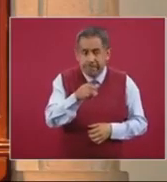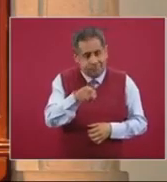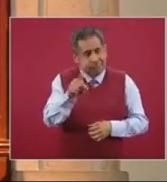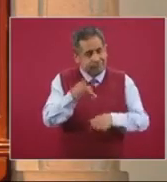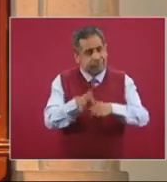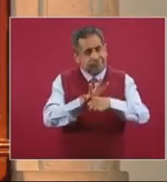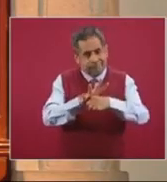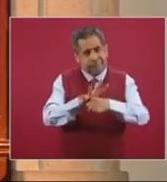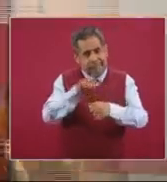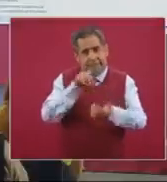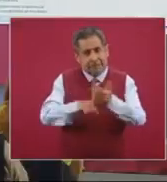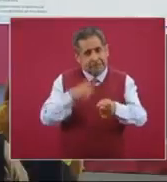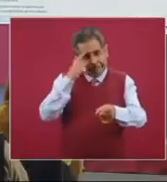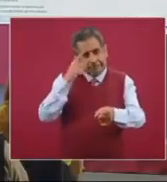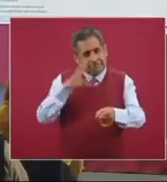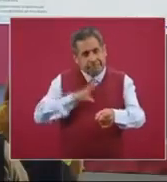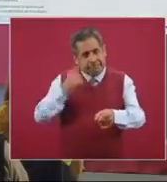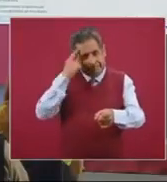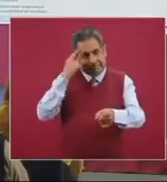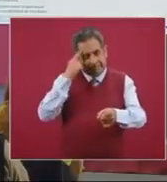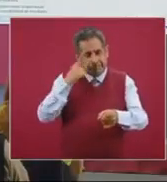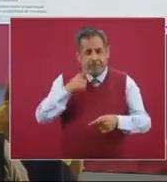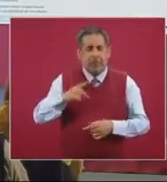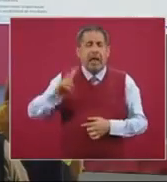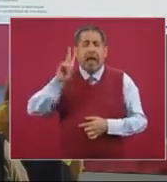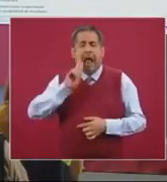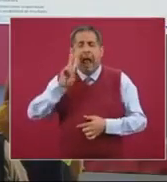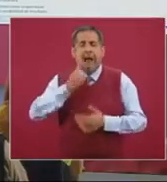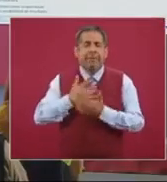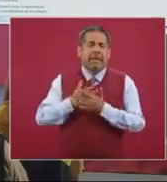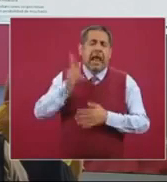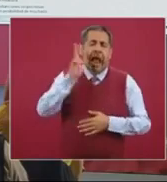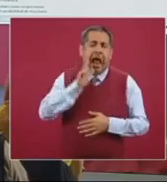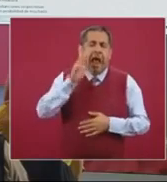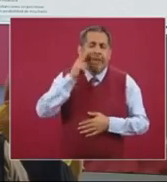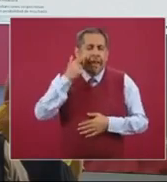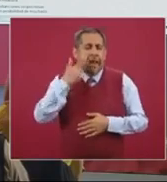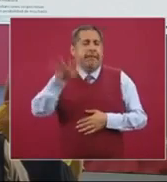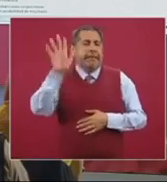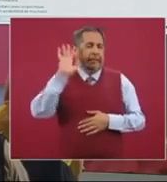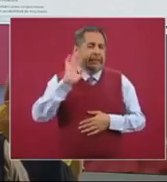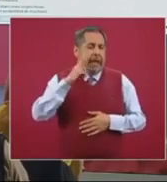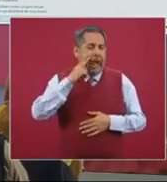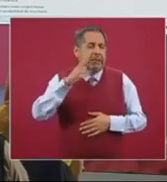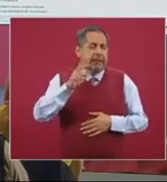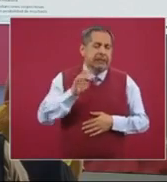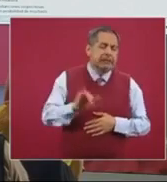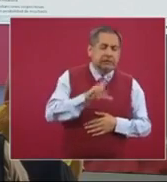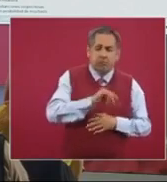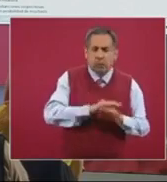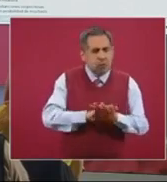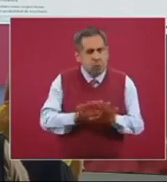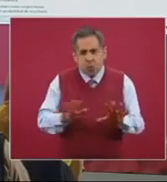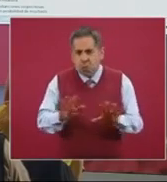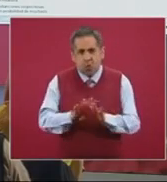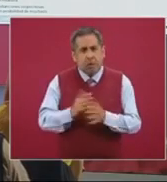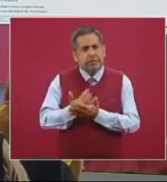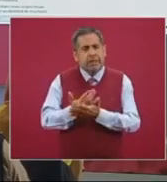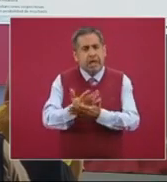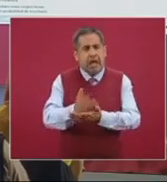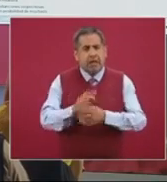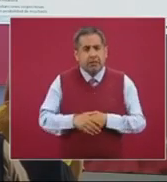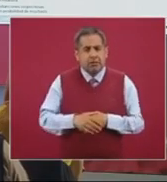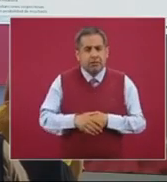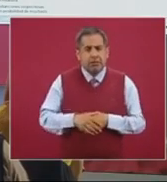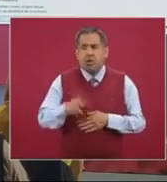que tiene COVID-19. Que usted no se espere a que le hagan una prueba para ver si tiene COVID-19. Que usted no esté en